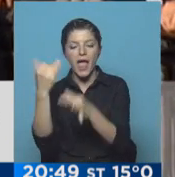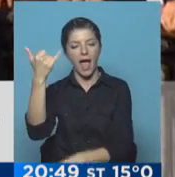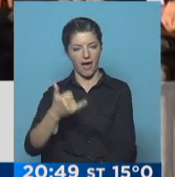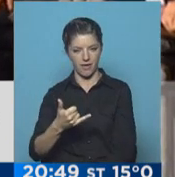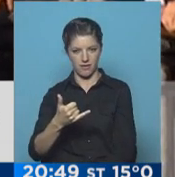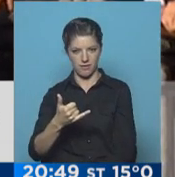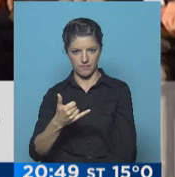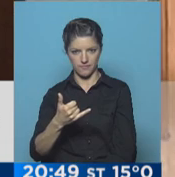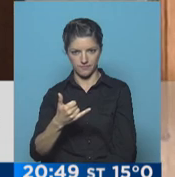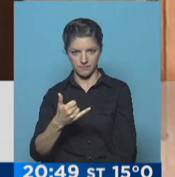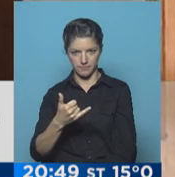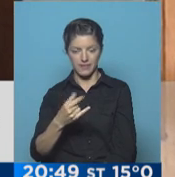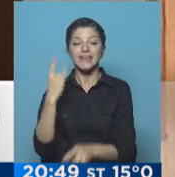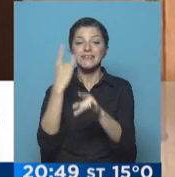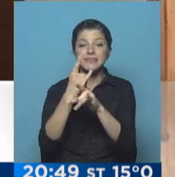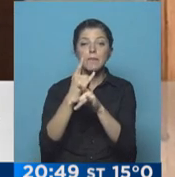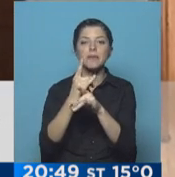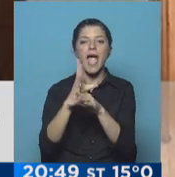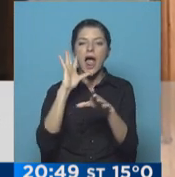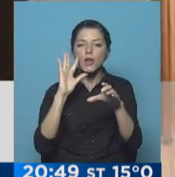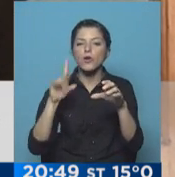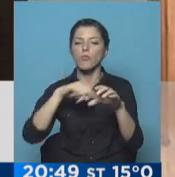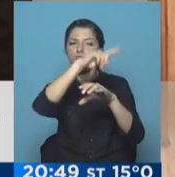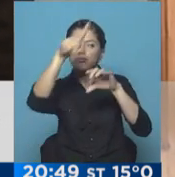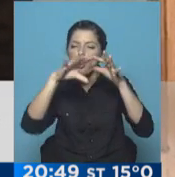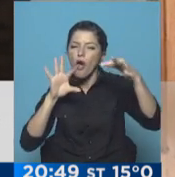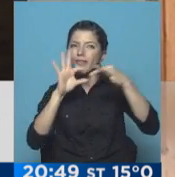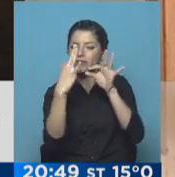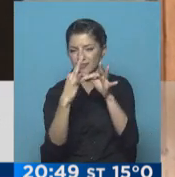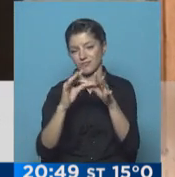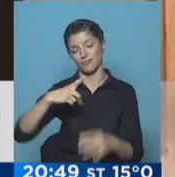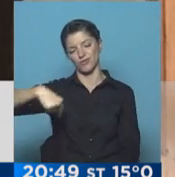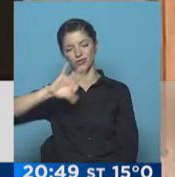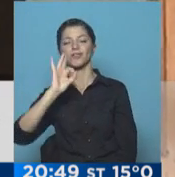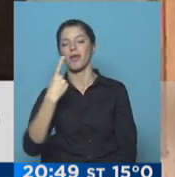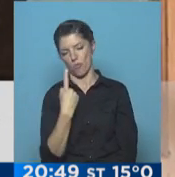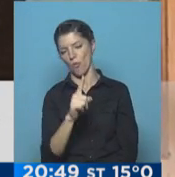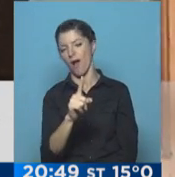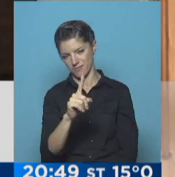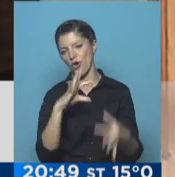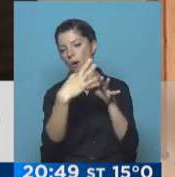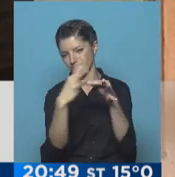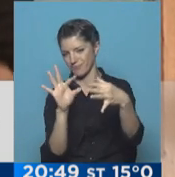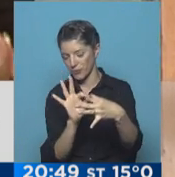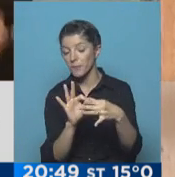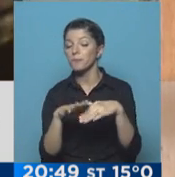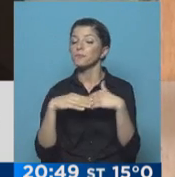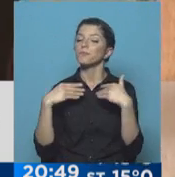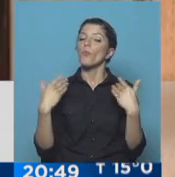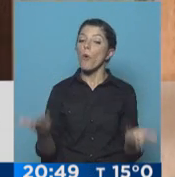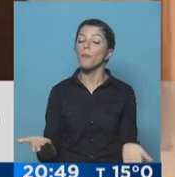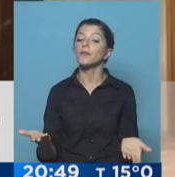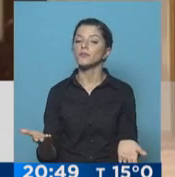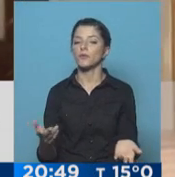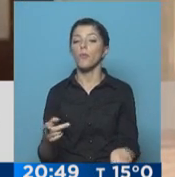siempre cerrando un círculo, que ya sabemos cuál círculo es. Por eso les digo que miremos